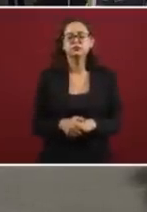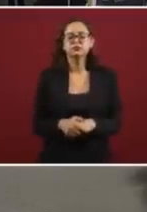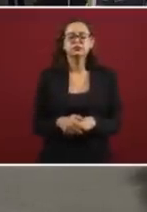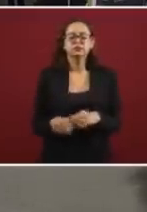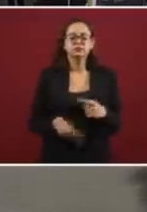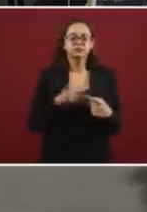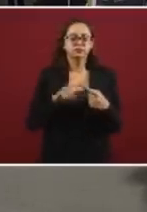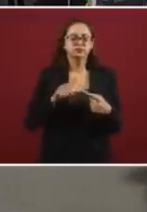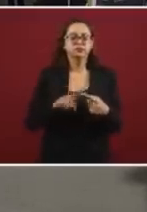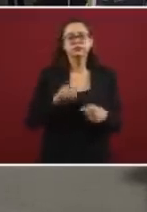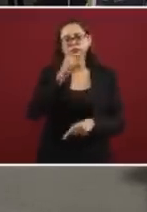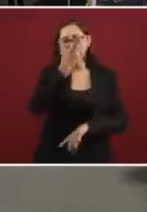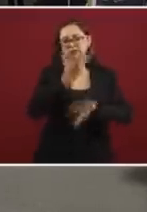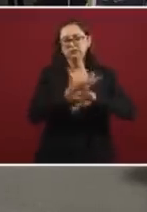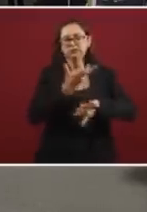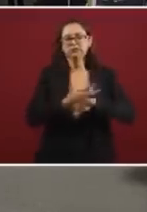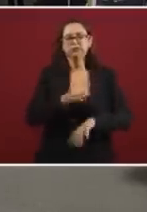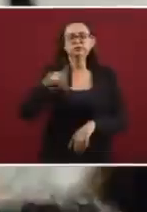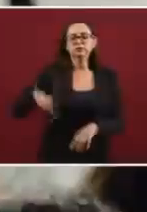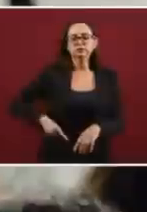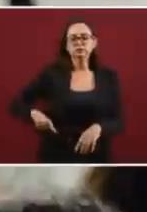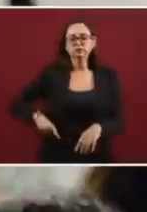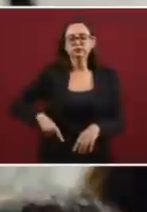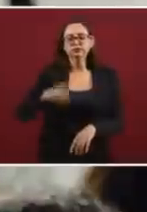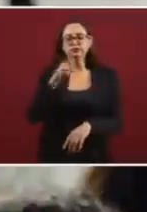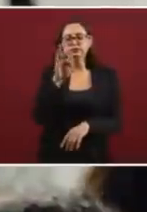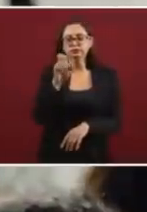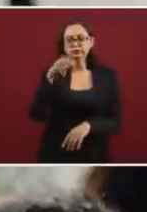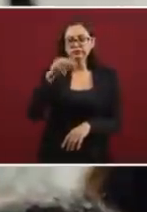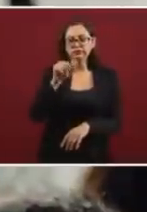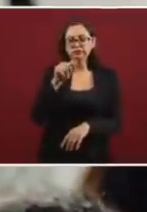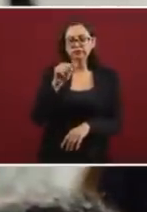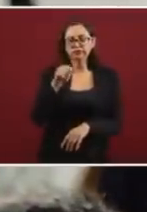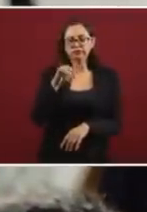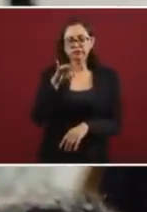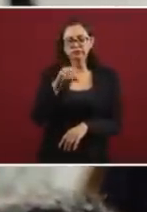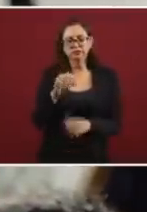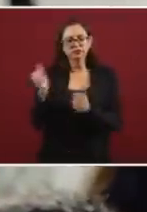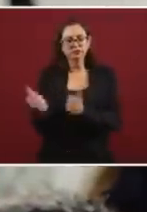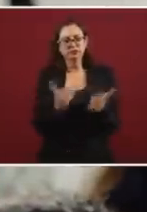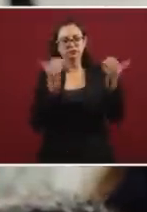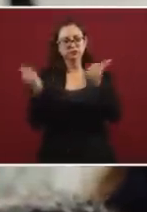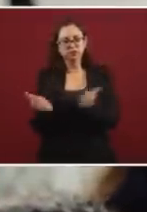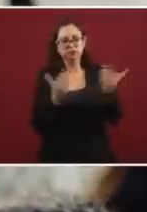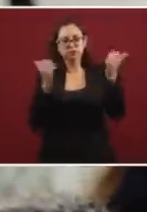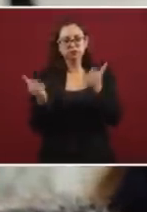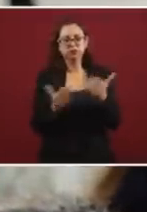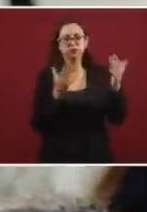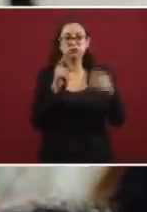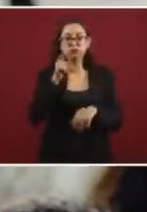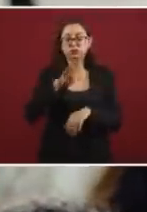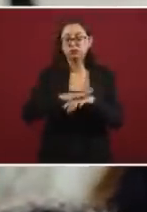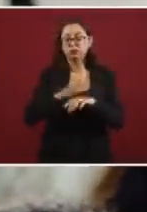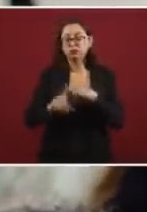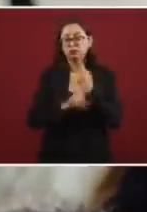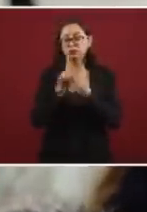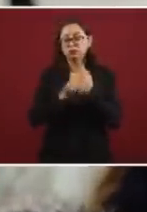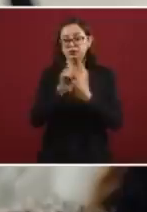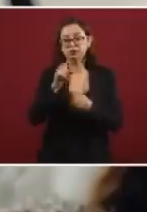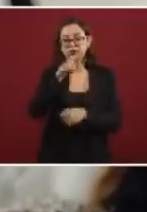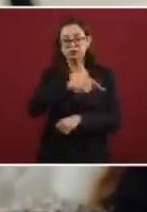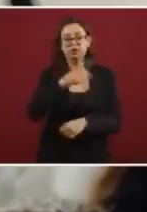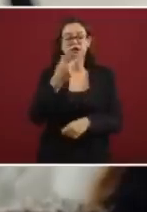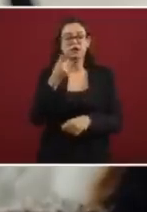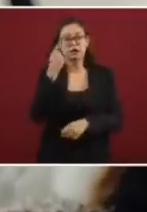eeuu ha dicho que el tráfico de fentanilo desde méxico se ha convertido en una de las principales causas de muertes por sobredosis